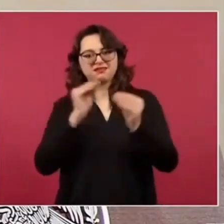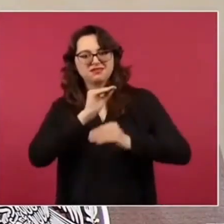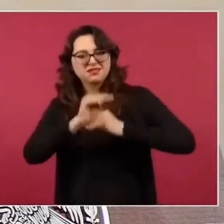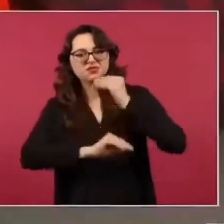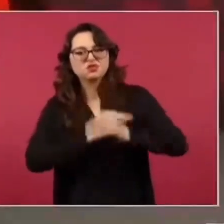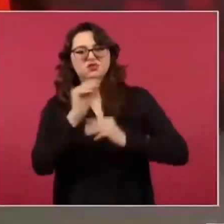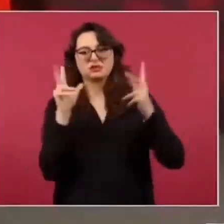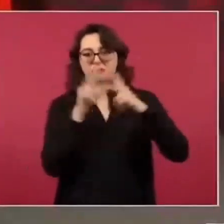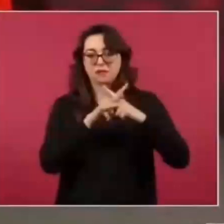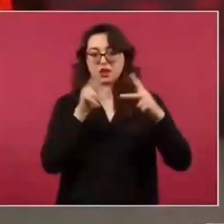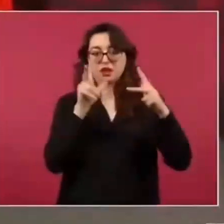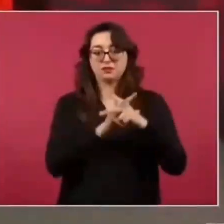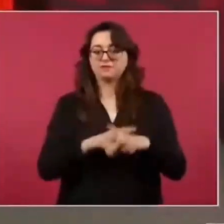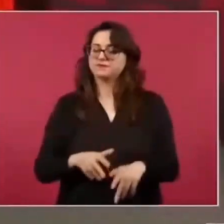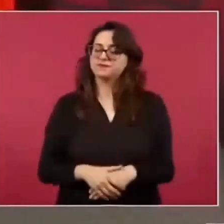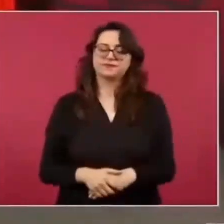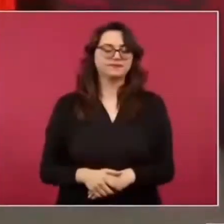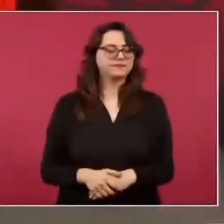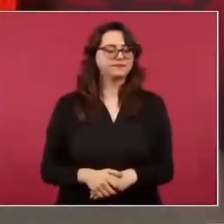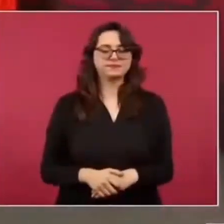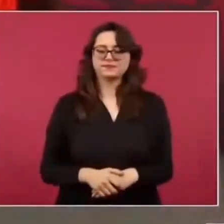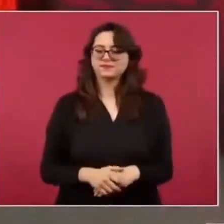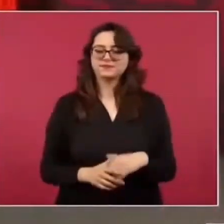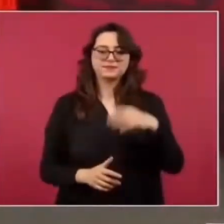No, se puede